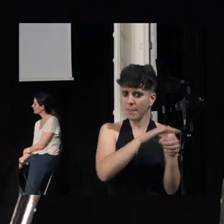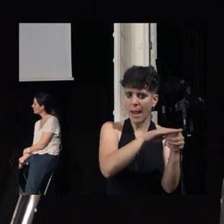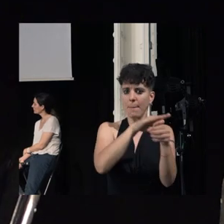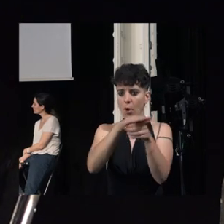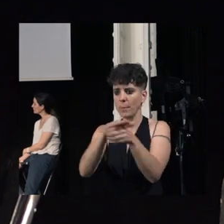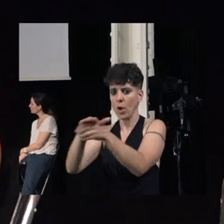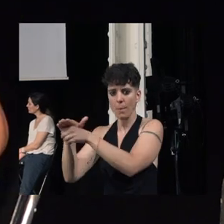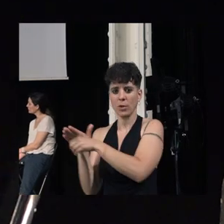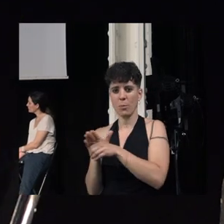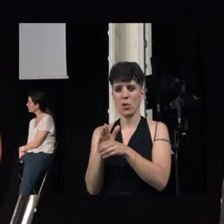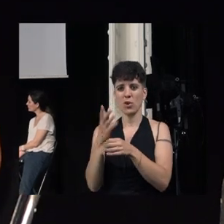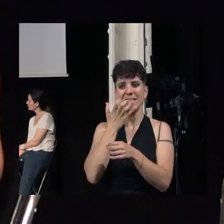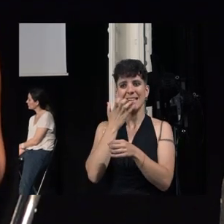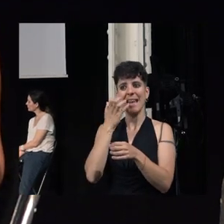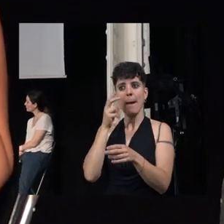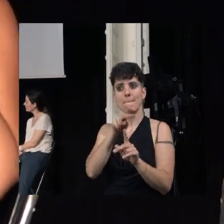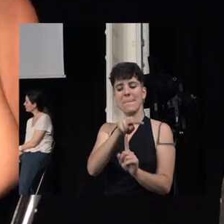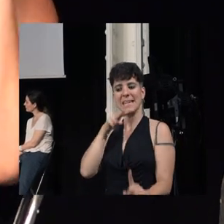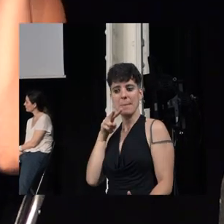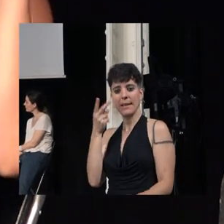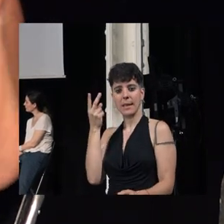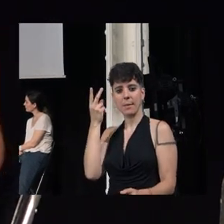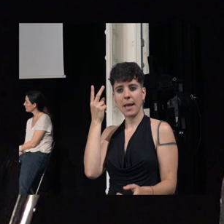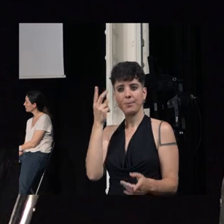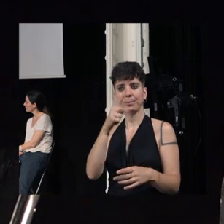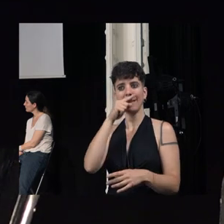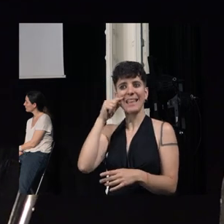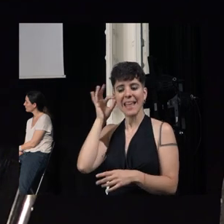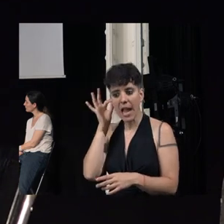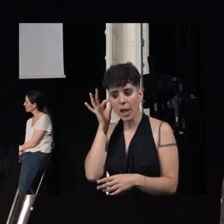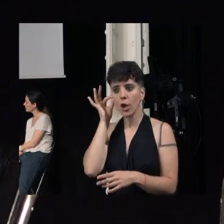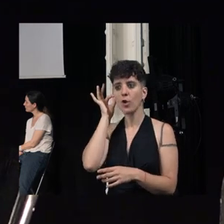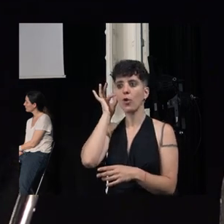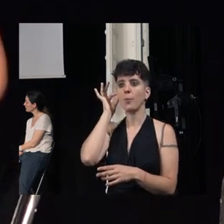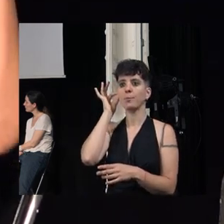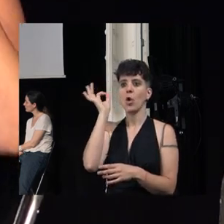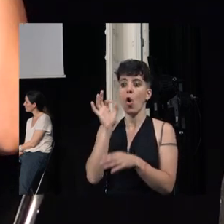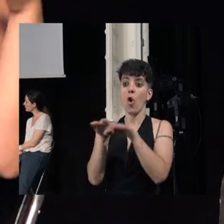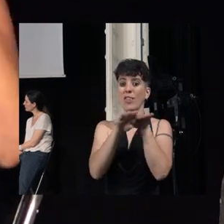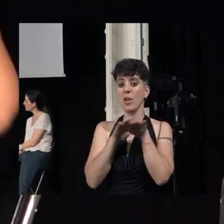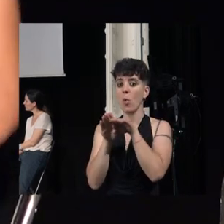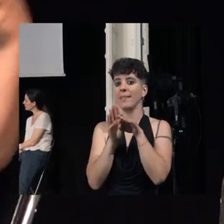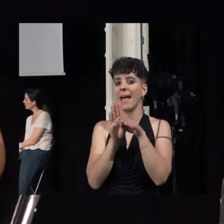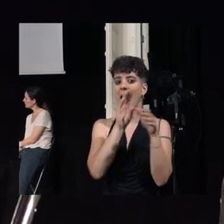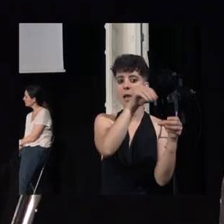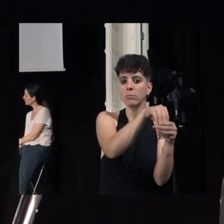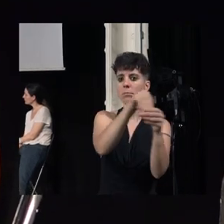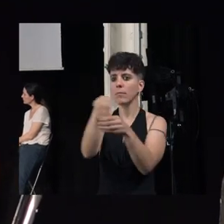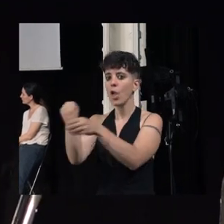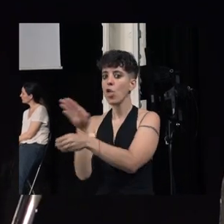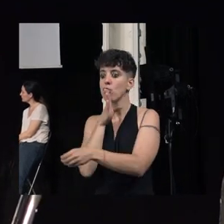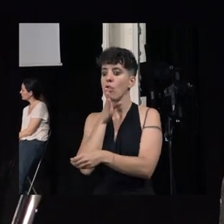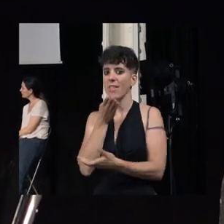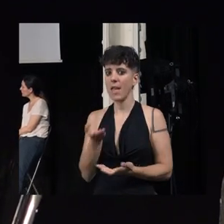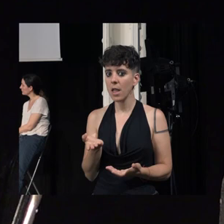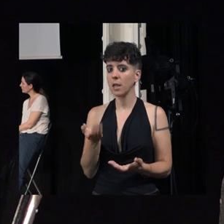se ha incorporado la perspectiva de género o de igualdad en sentido amplio, incluyendo género y